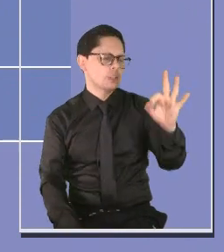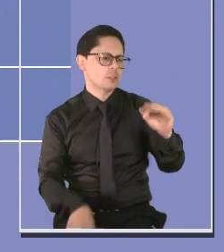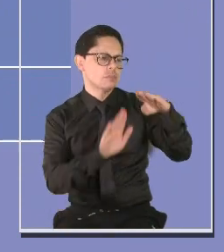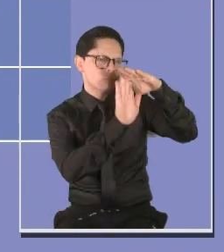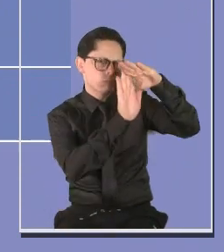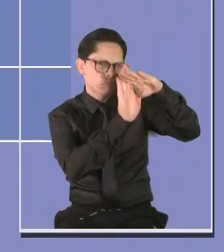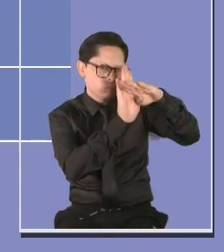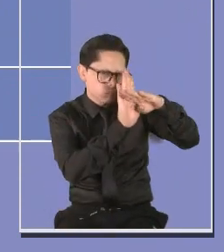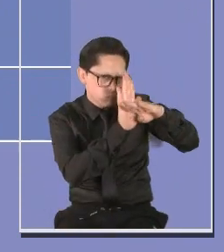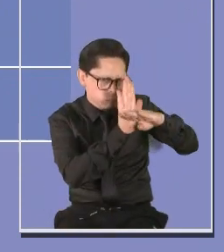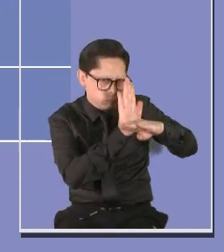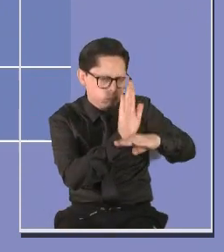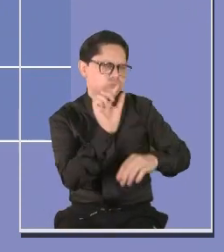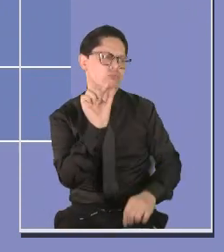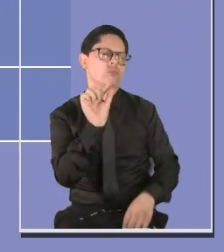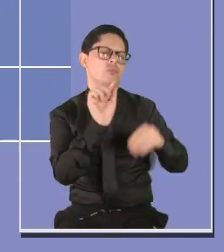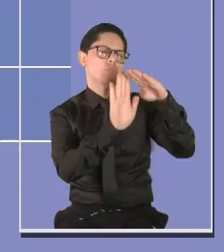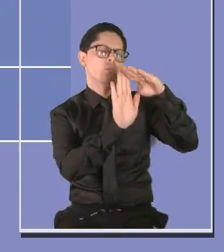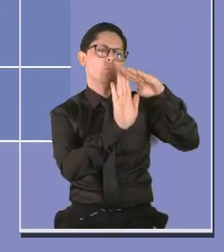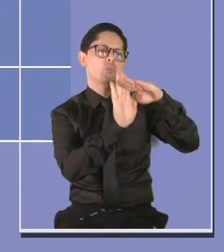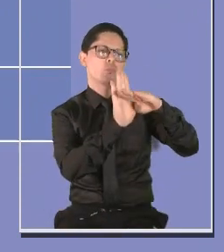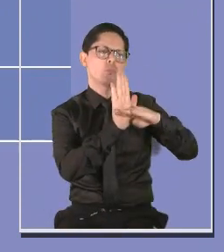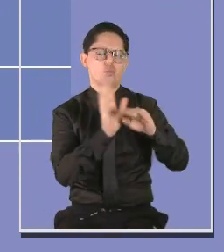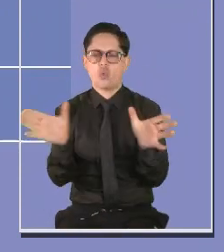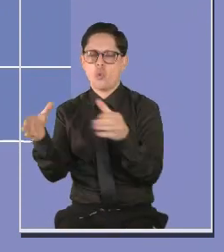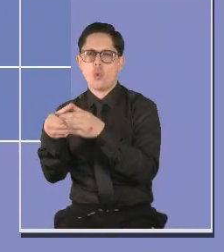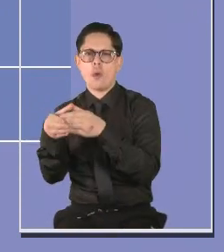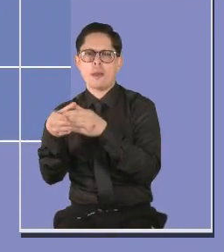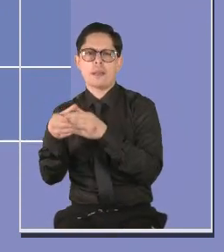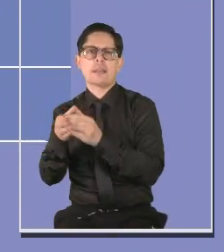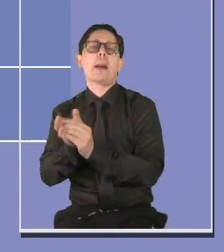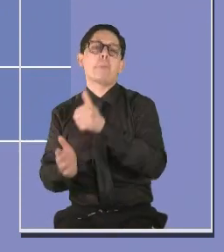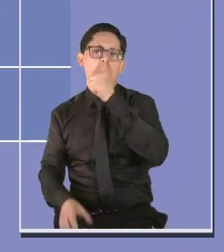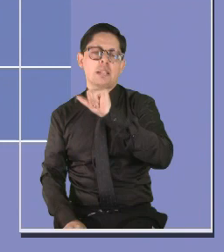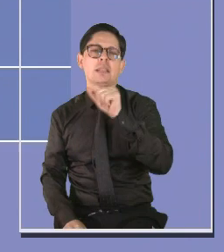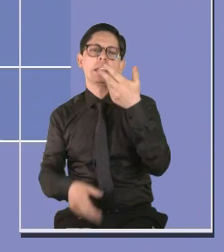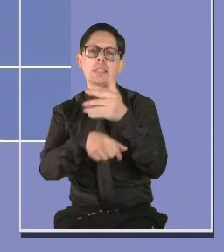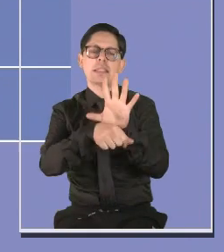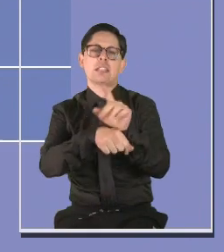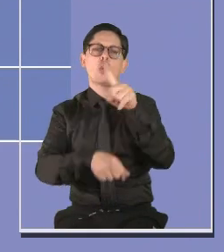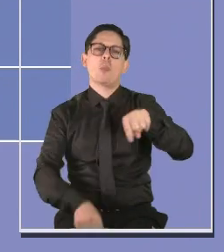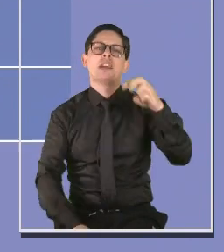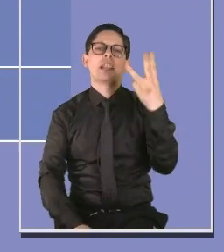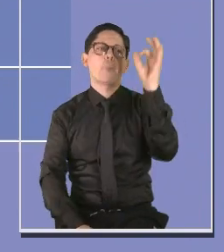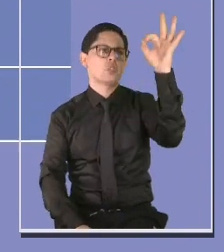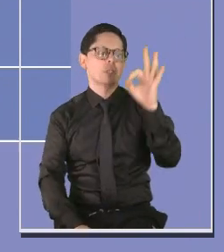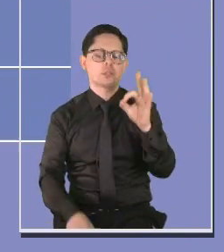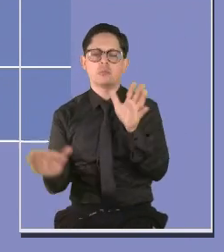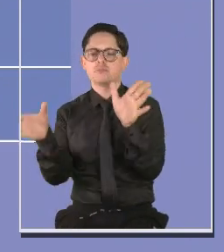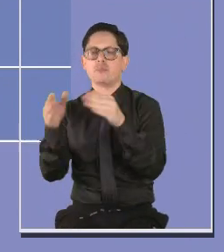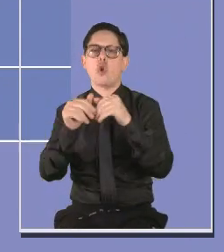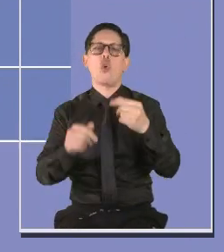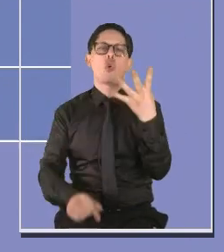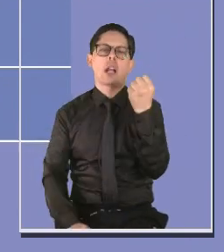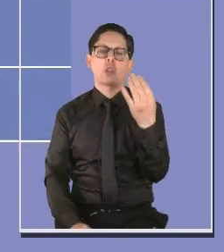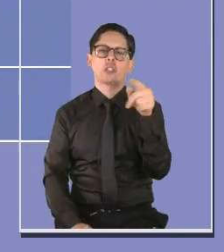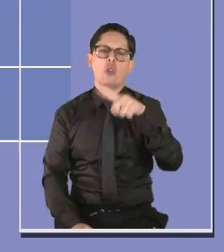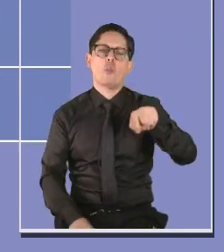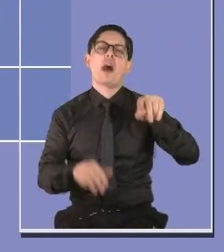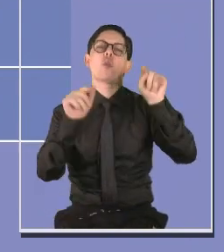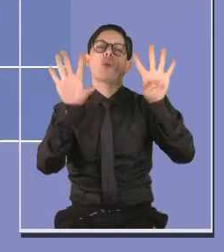todas las unidades de paciente crítico y en el sector privado un 15,3%, lo que hace un